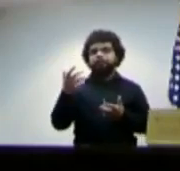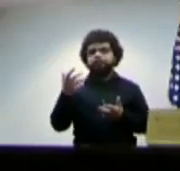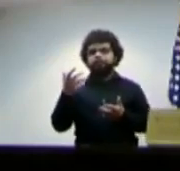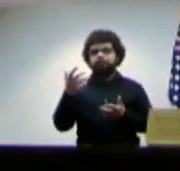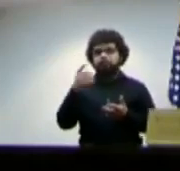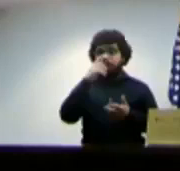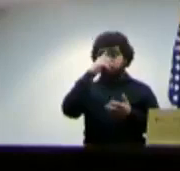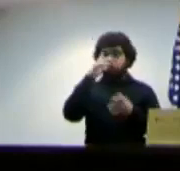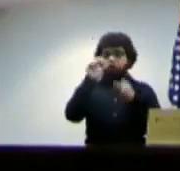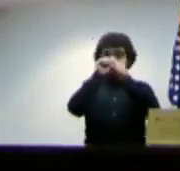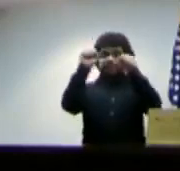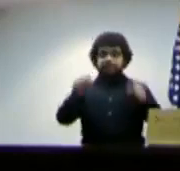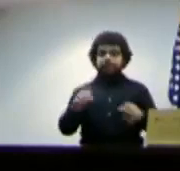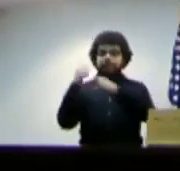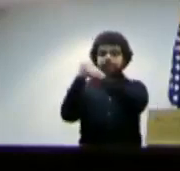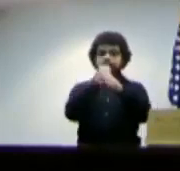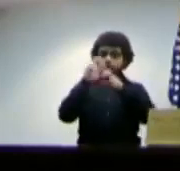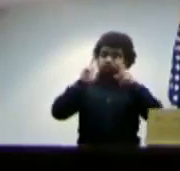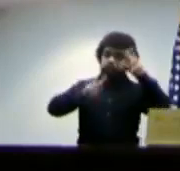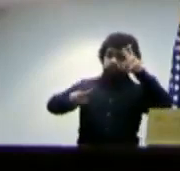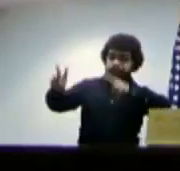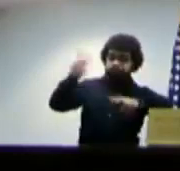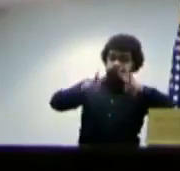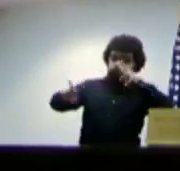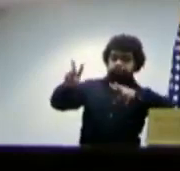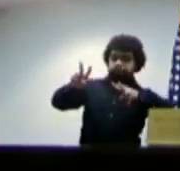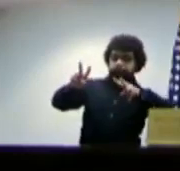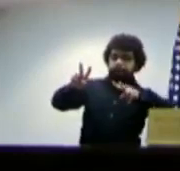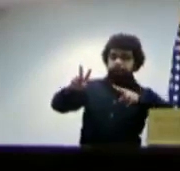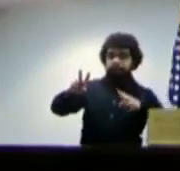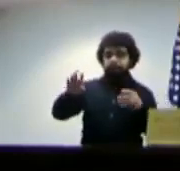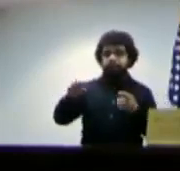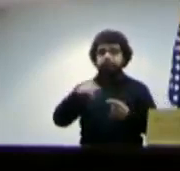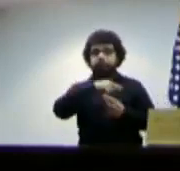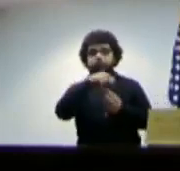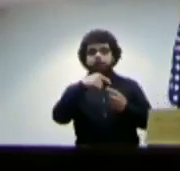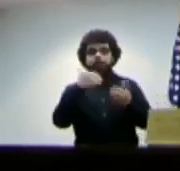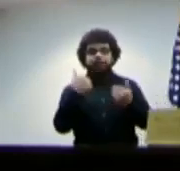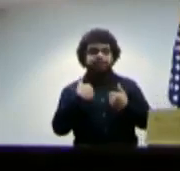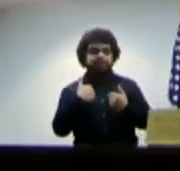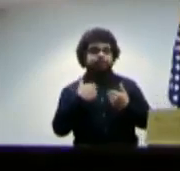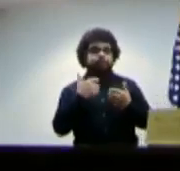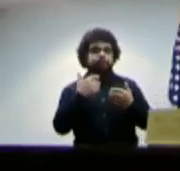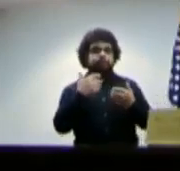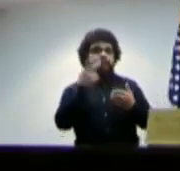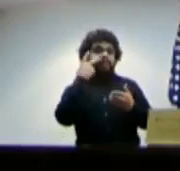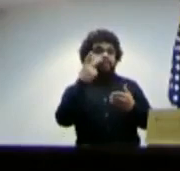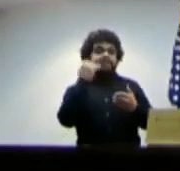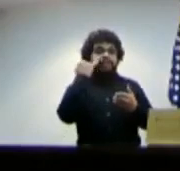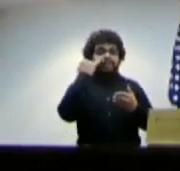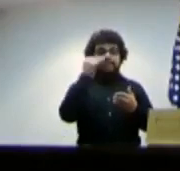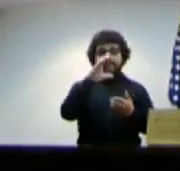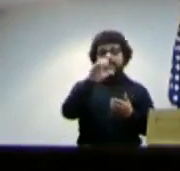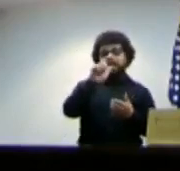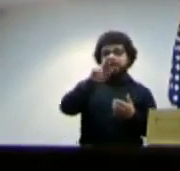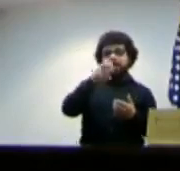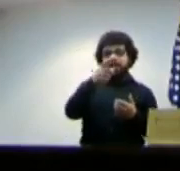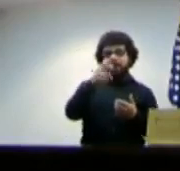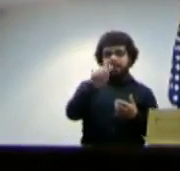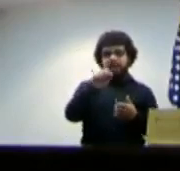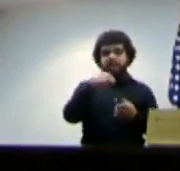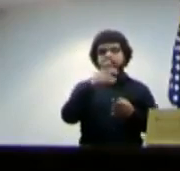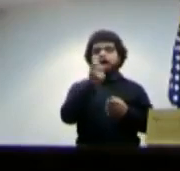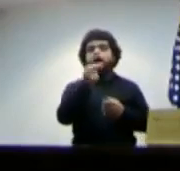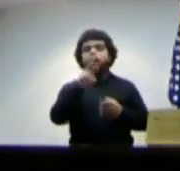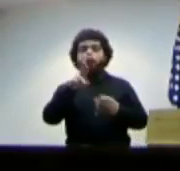protección, en los arranques de las unidades, cuando hay que verificar las pruebas de carga de las unidades, pruebas de disparo de las